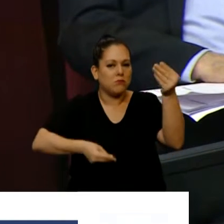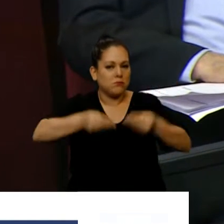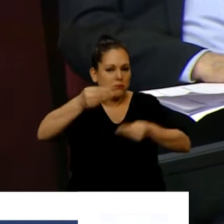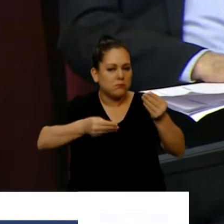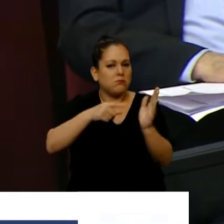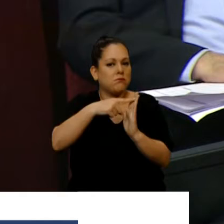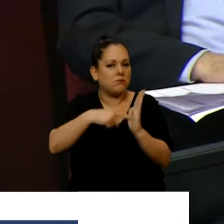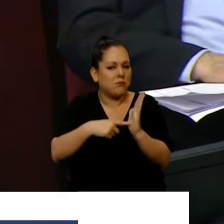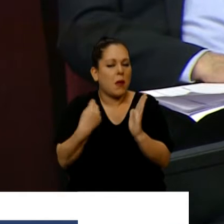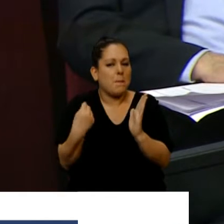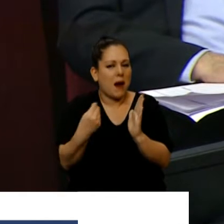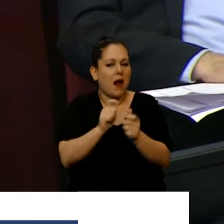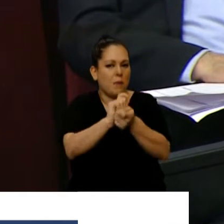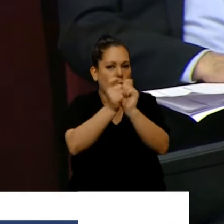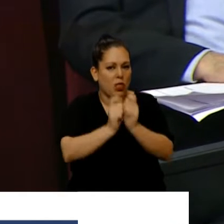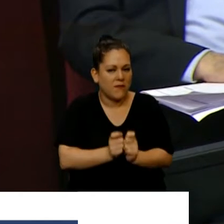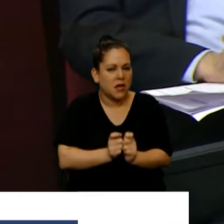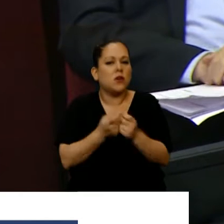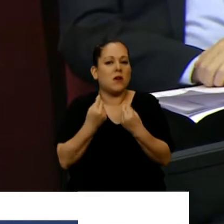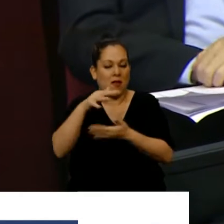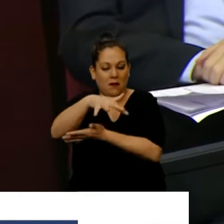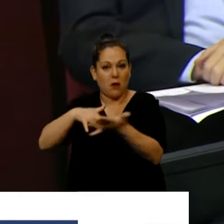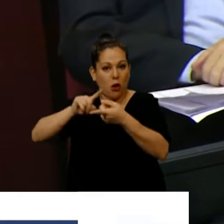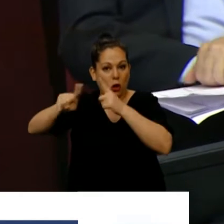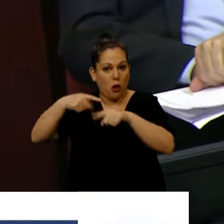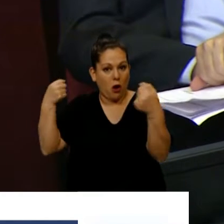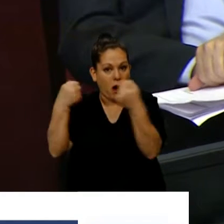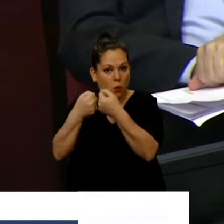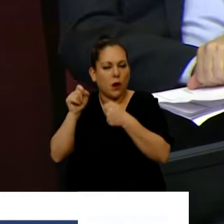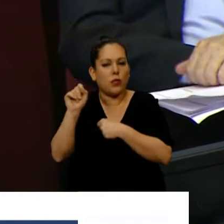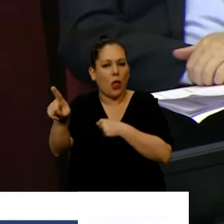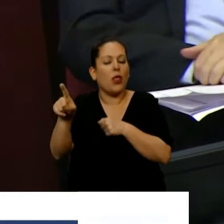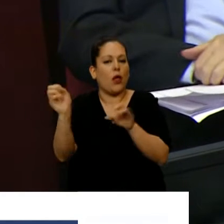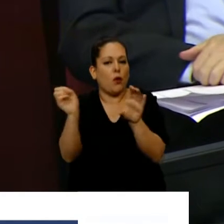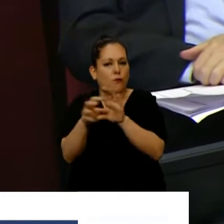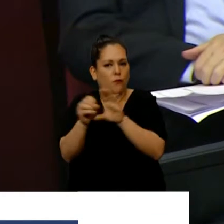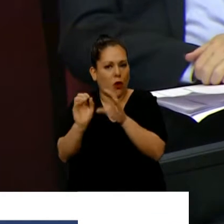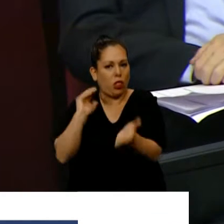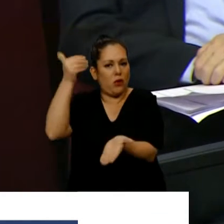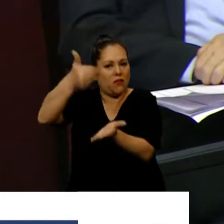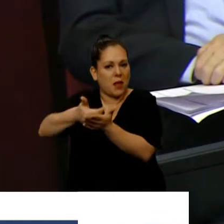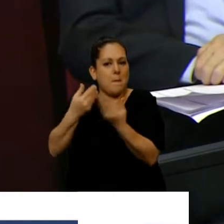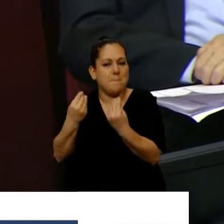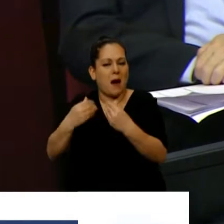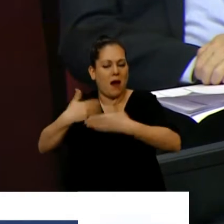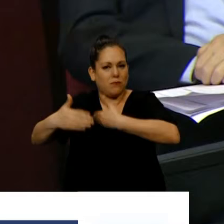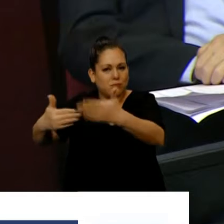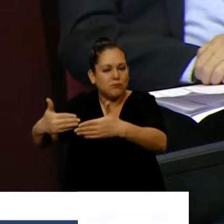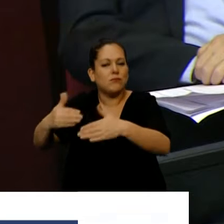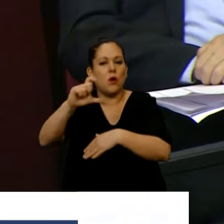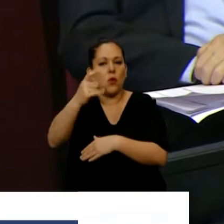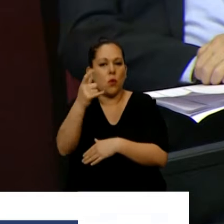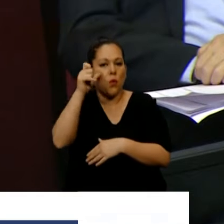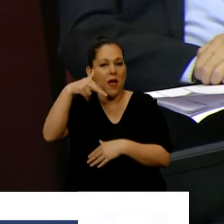de las modificaciones al convenio constitutivo del Fondo Financiero para el Desarrollo de la Cuenca del